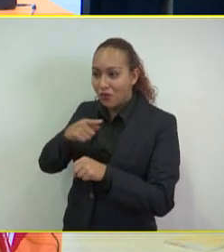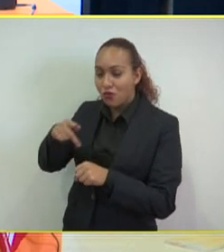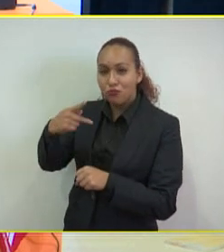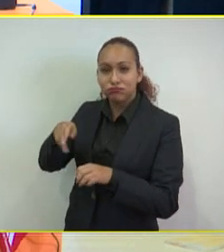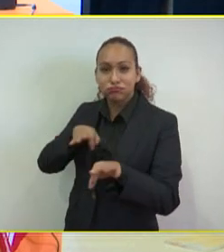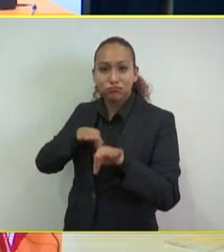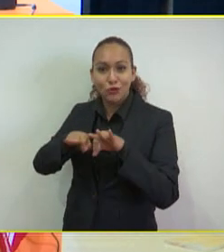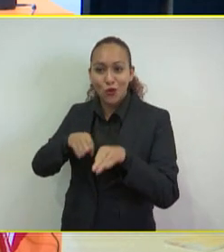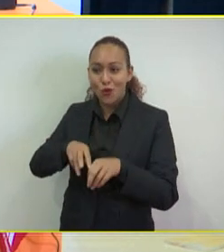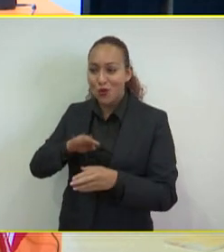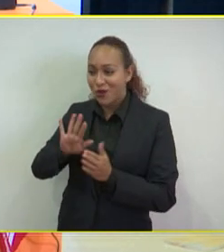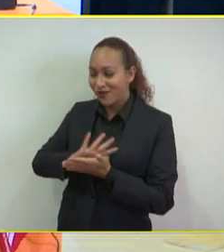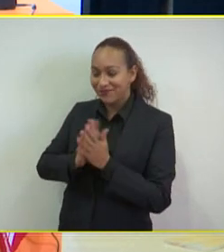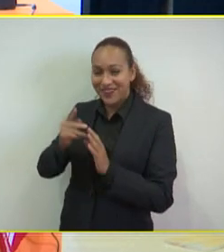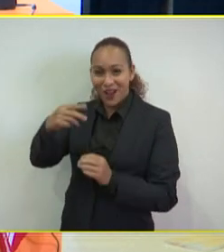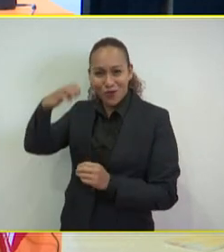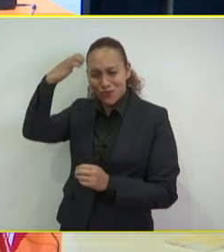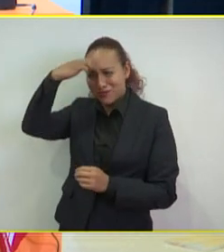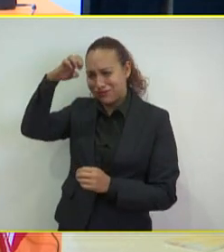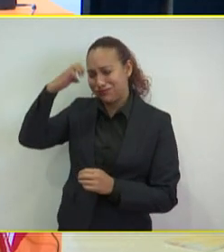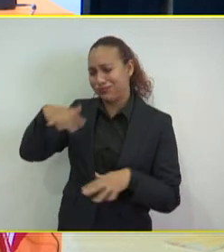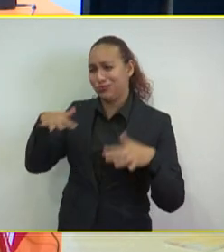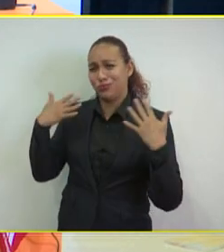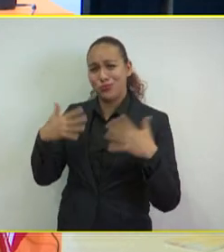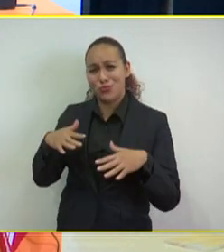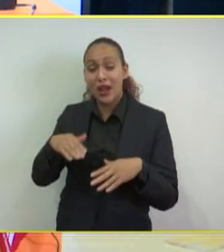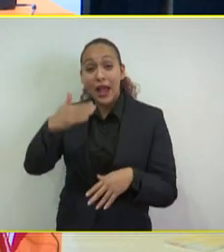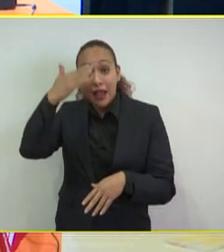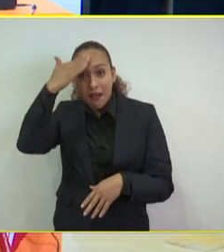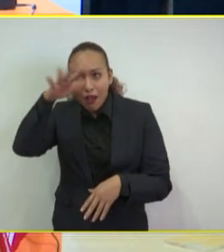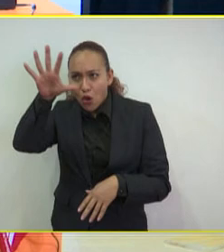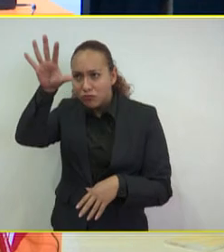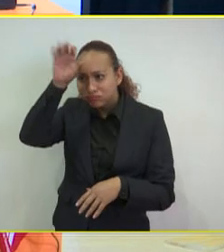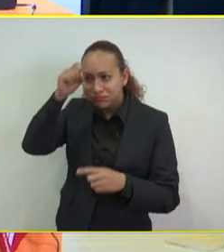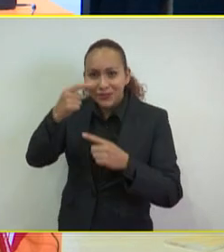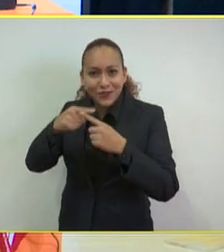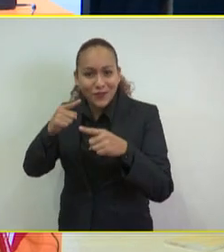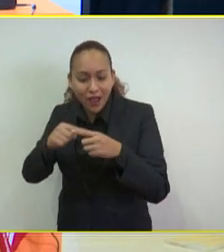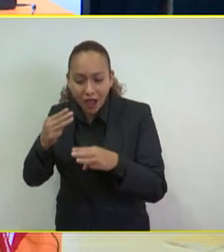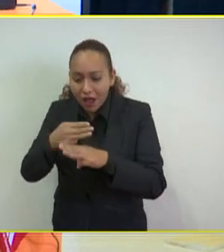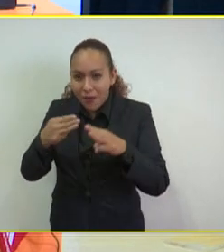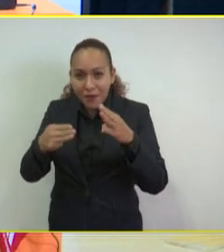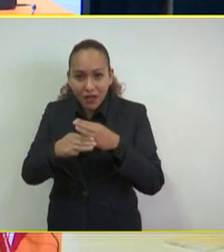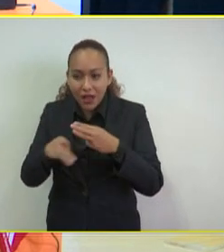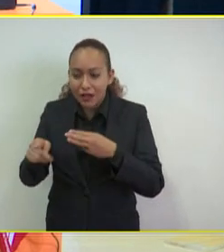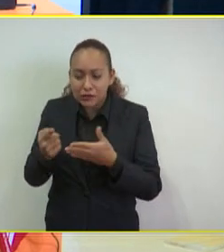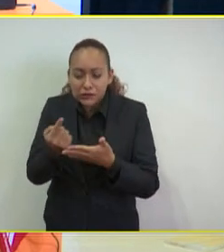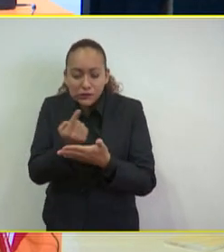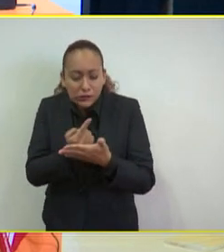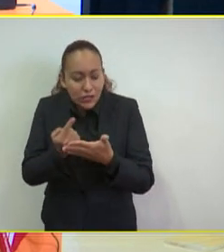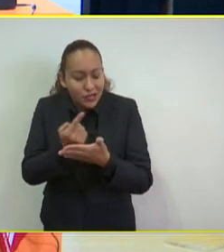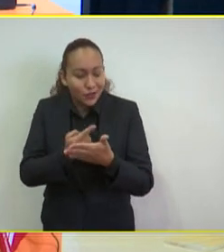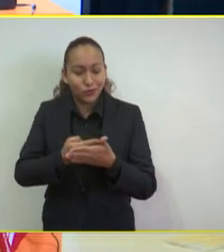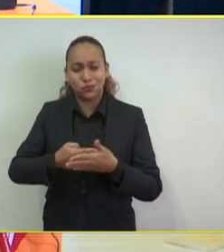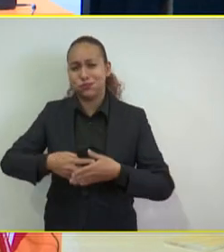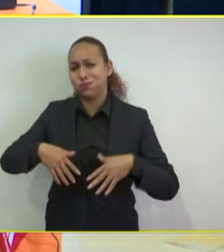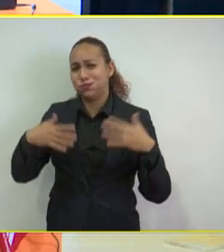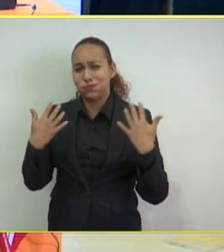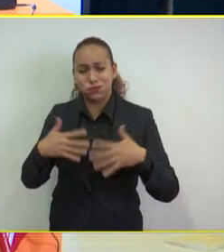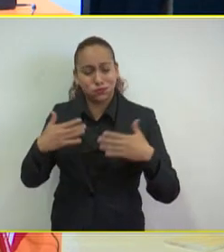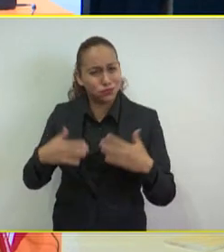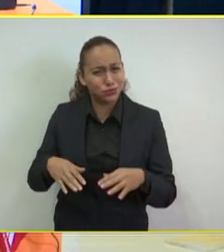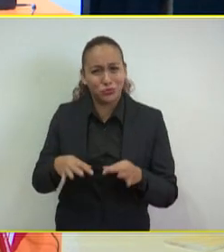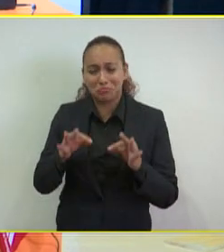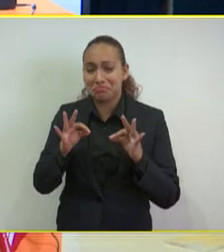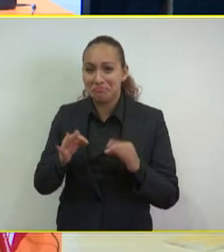expertos, me da mucha alegría, ya saben usar los términos, crearon material de muy buena calidad. Yo lo veía desde